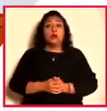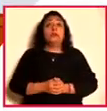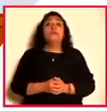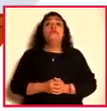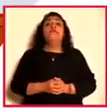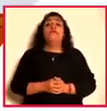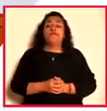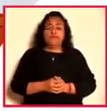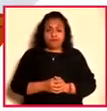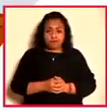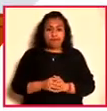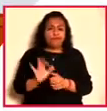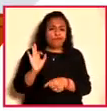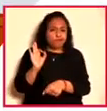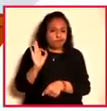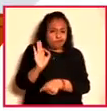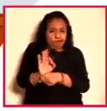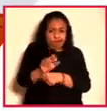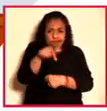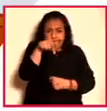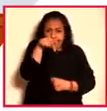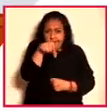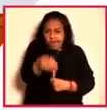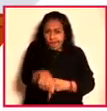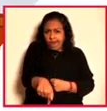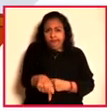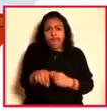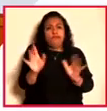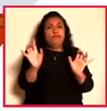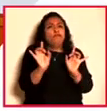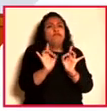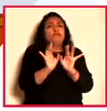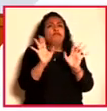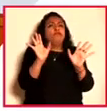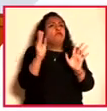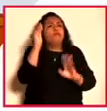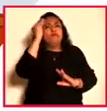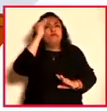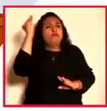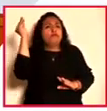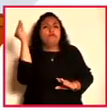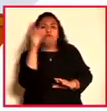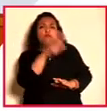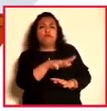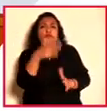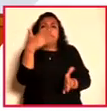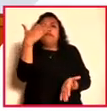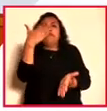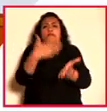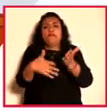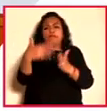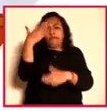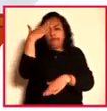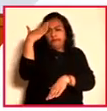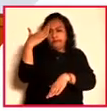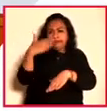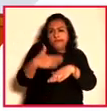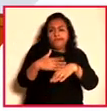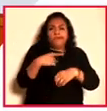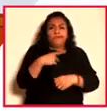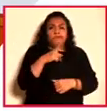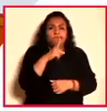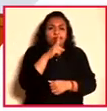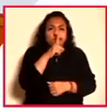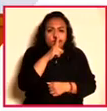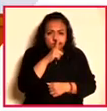Resguardamos aquí de las inclemencias del olvido, de la falta de memoria, del silencio